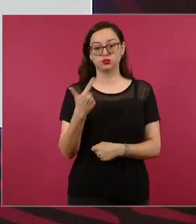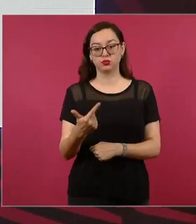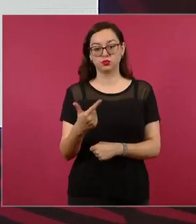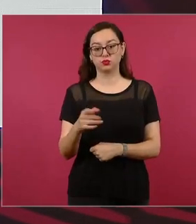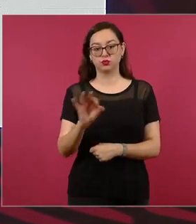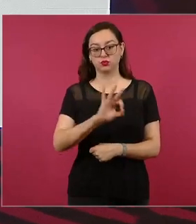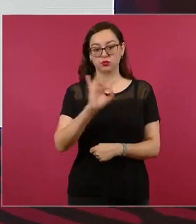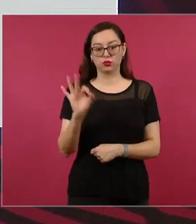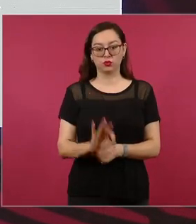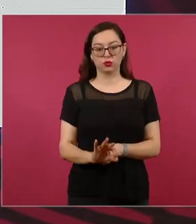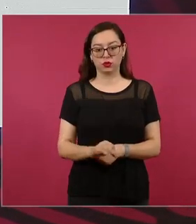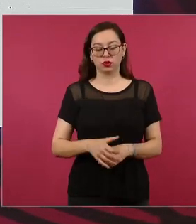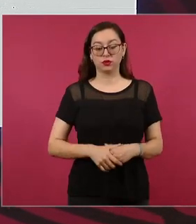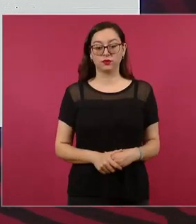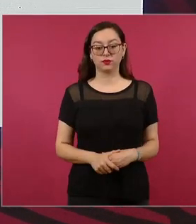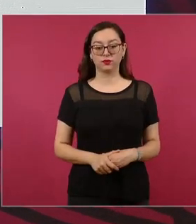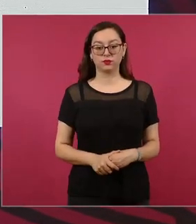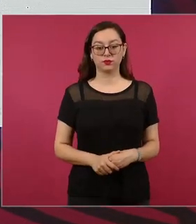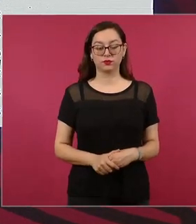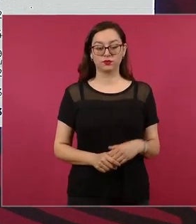Todos los ingresos